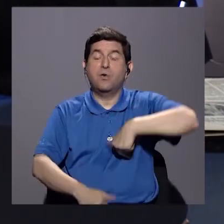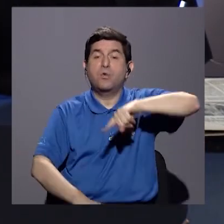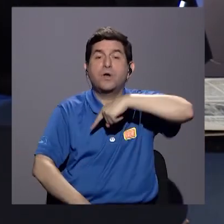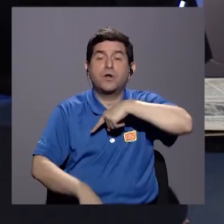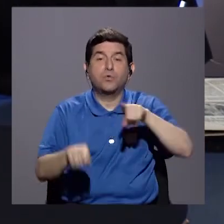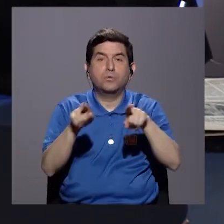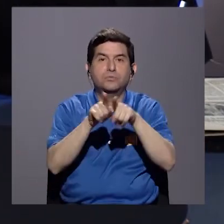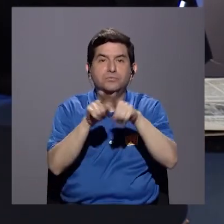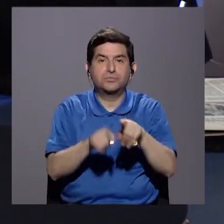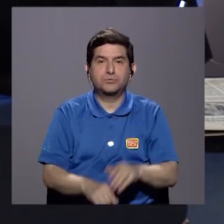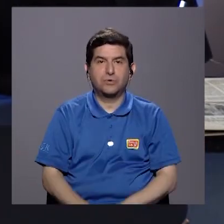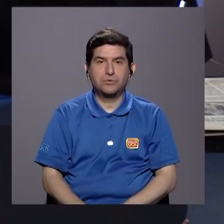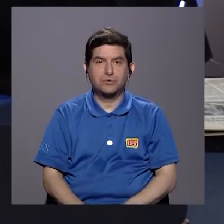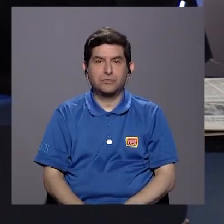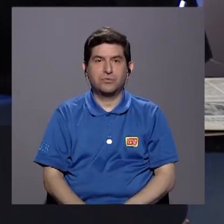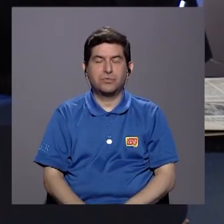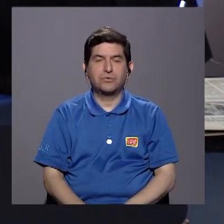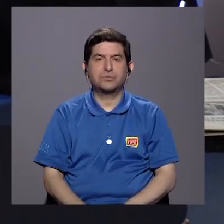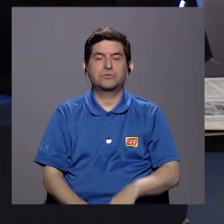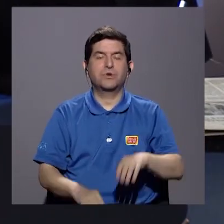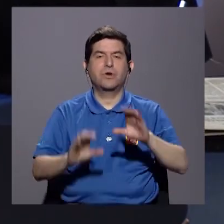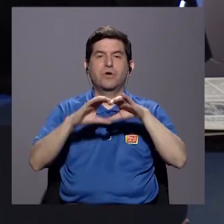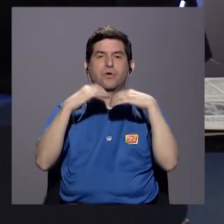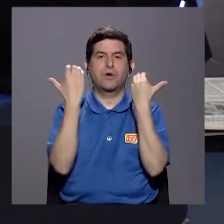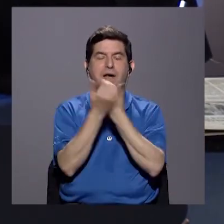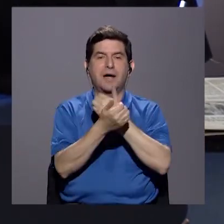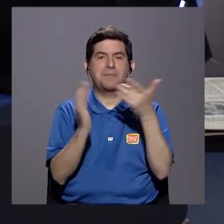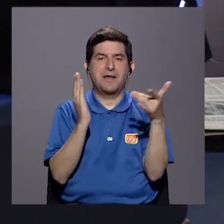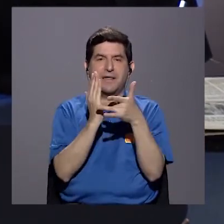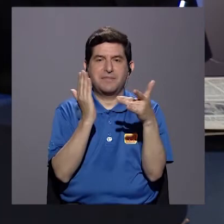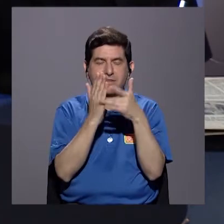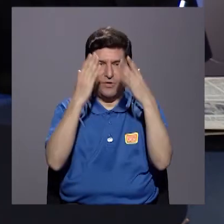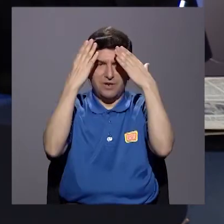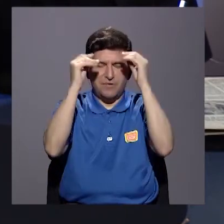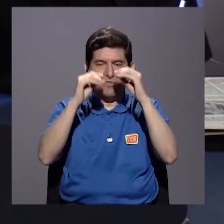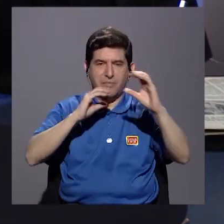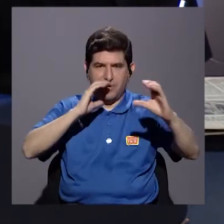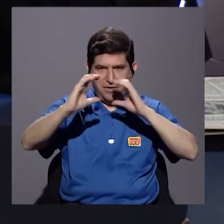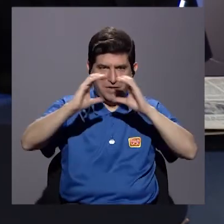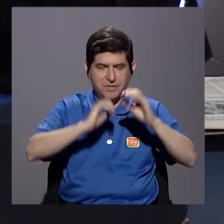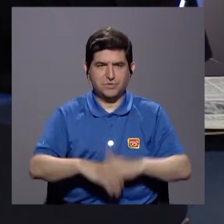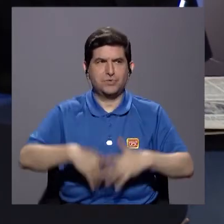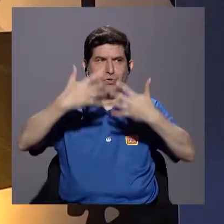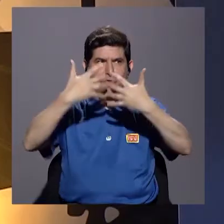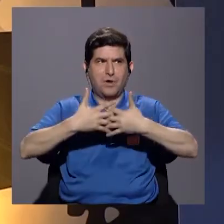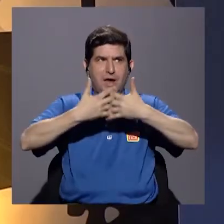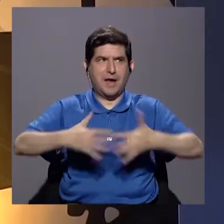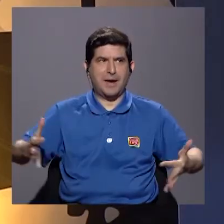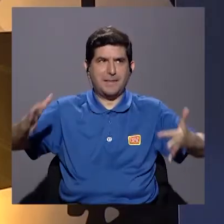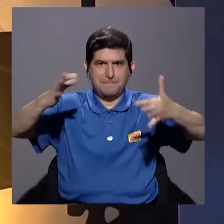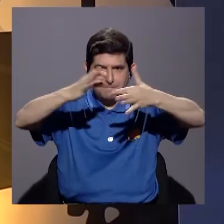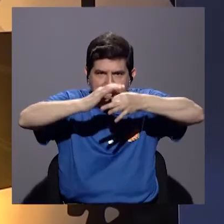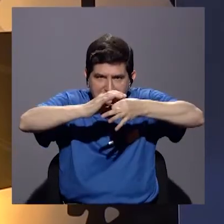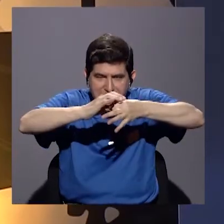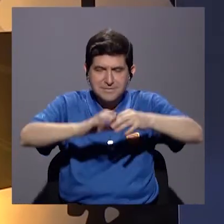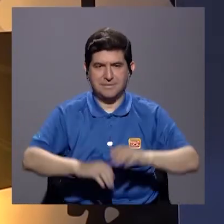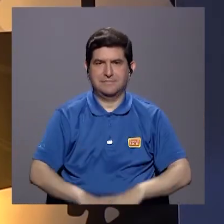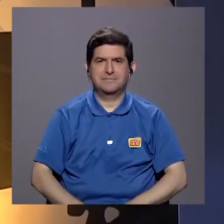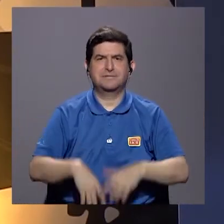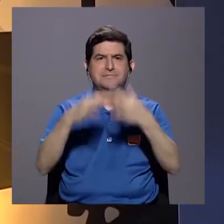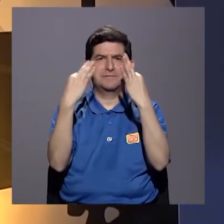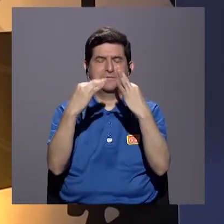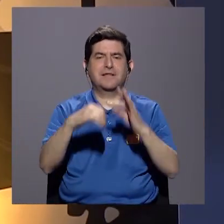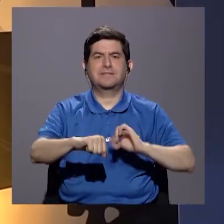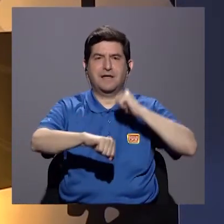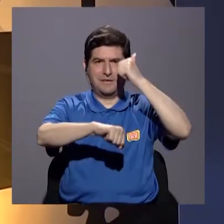Ahora estamos con CAMTIC, que es la Cámara de Tecnologías de Información y Comunicación, las empresas asociadas ahí,